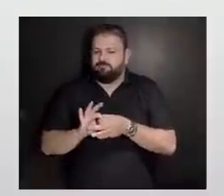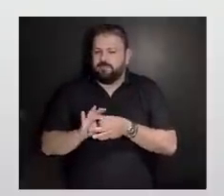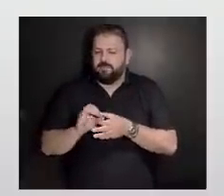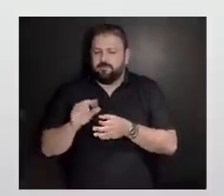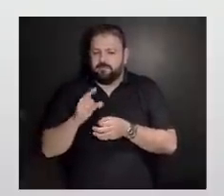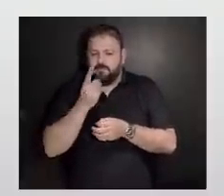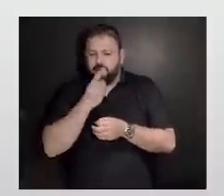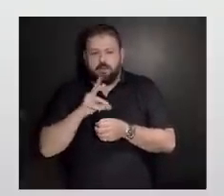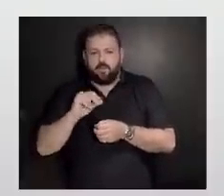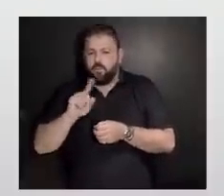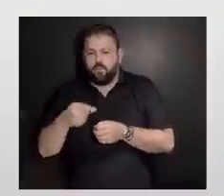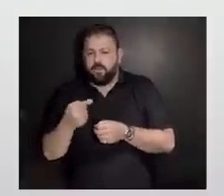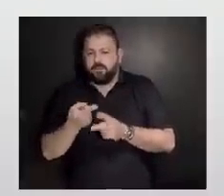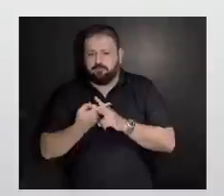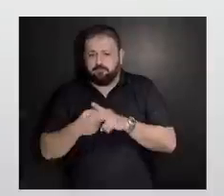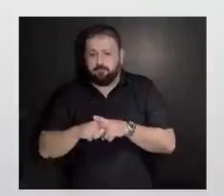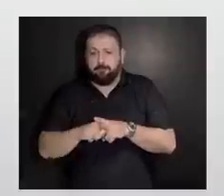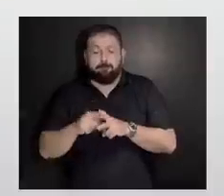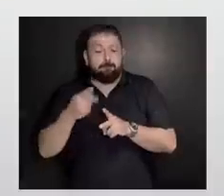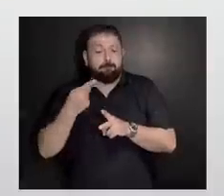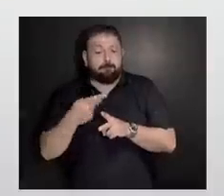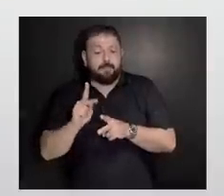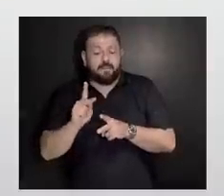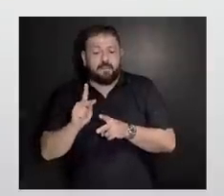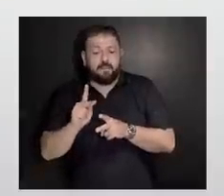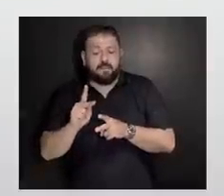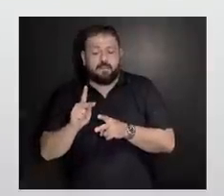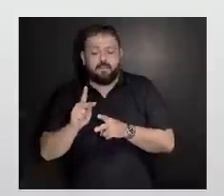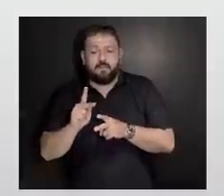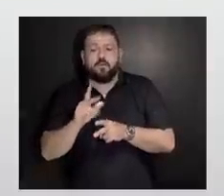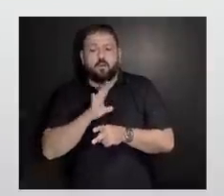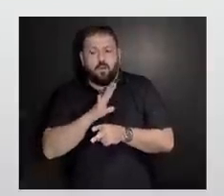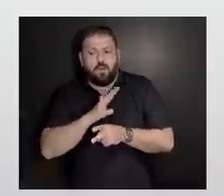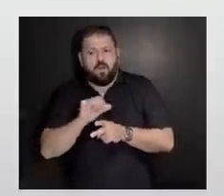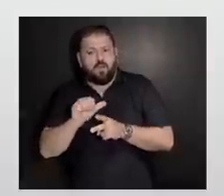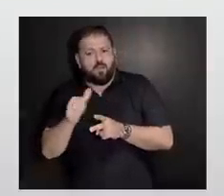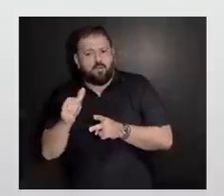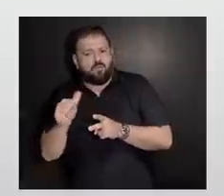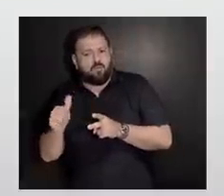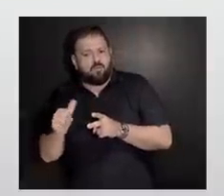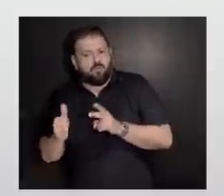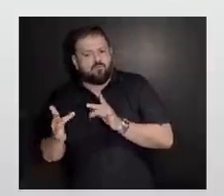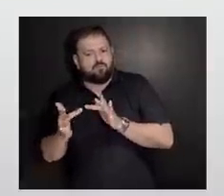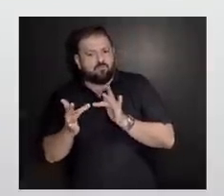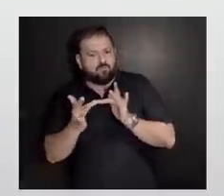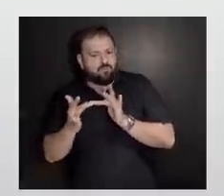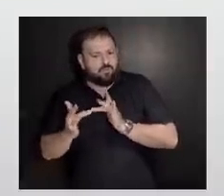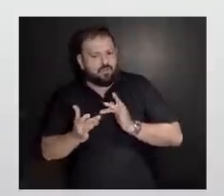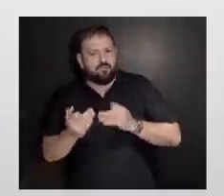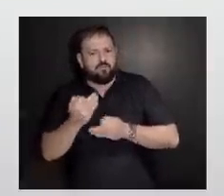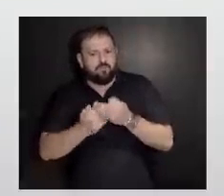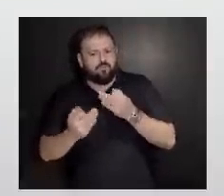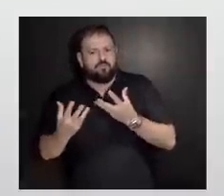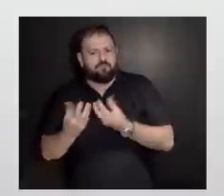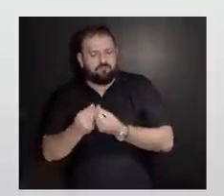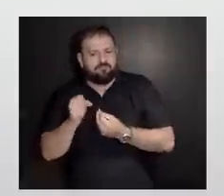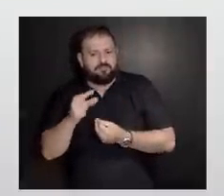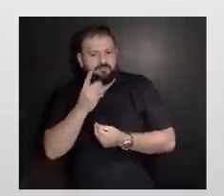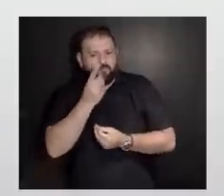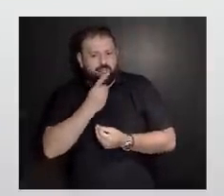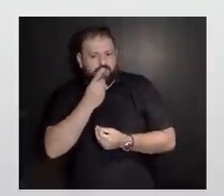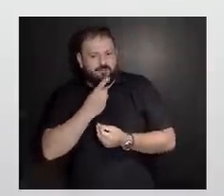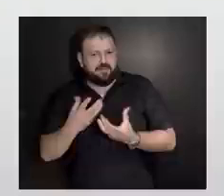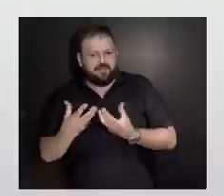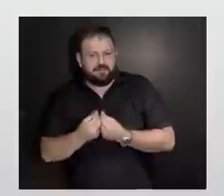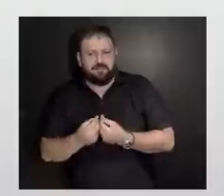No es la principal, o sea, es la principal fuente de energía, pero hay otras fuentes que dentro de la diabetes van a tener otra participación,